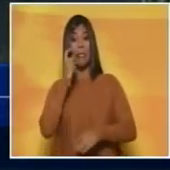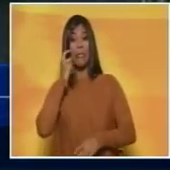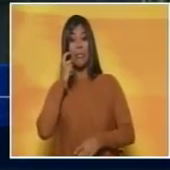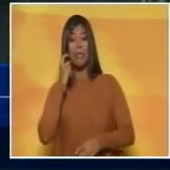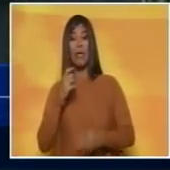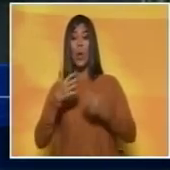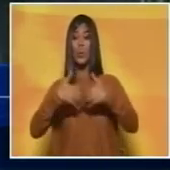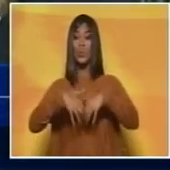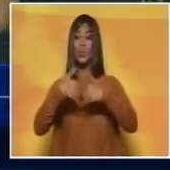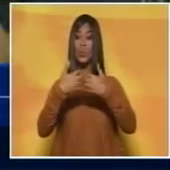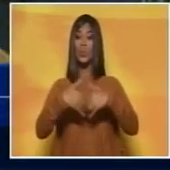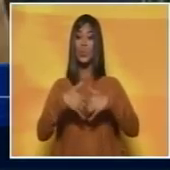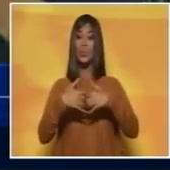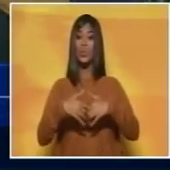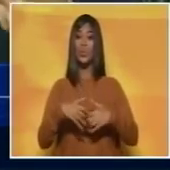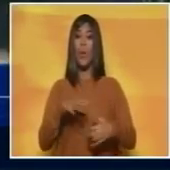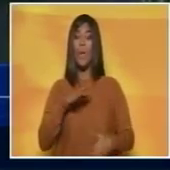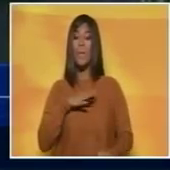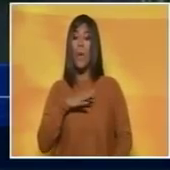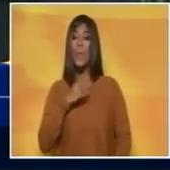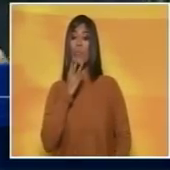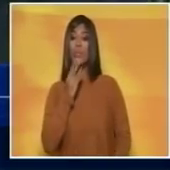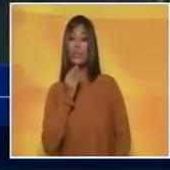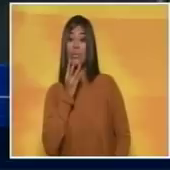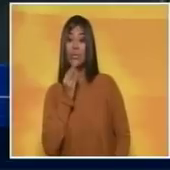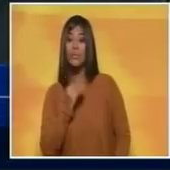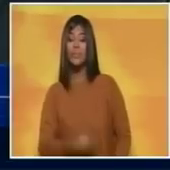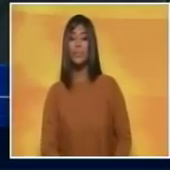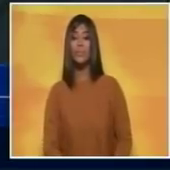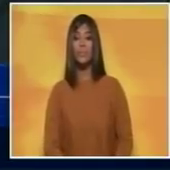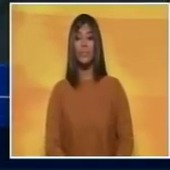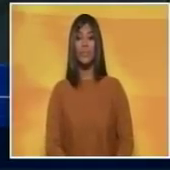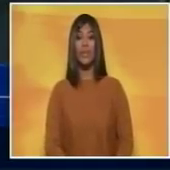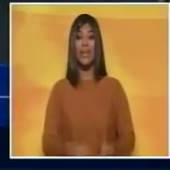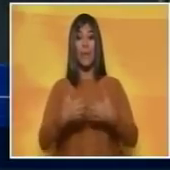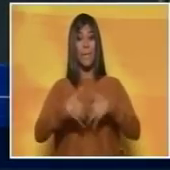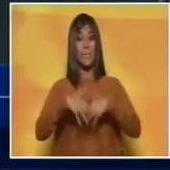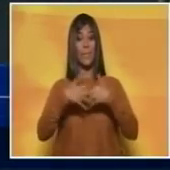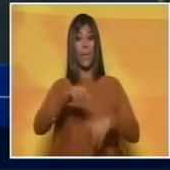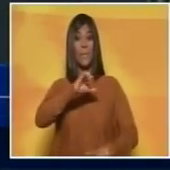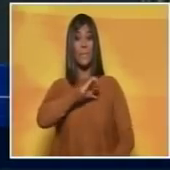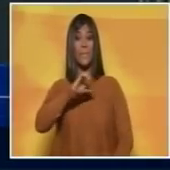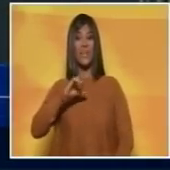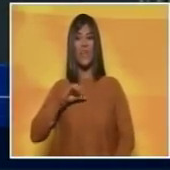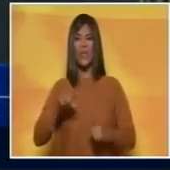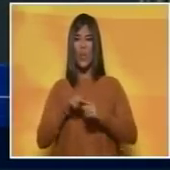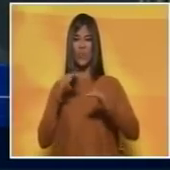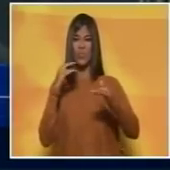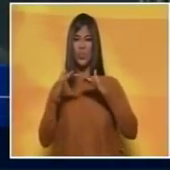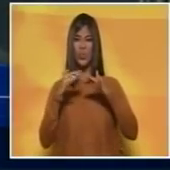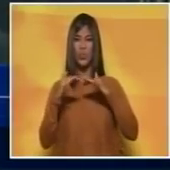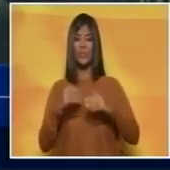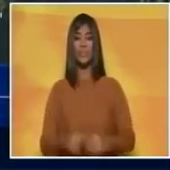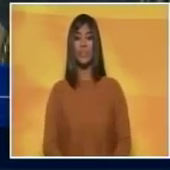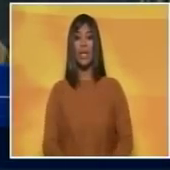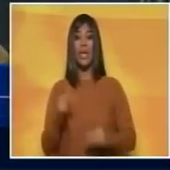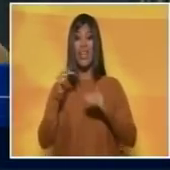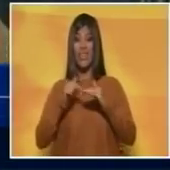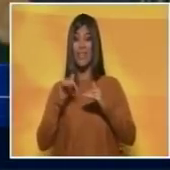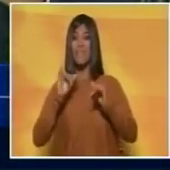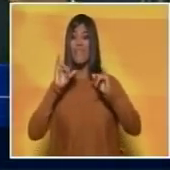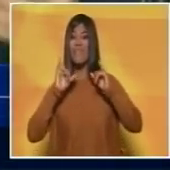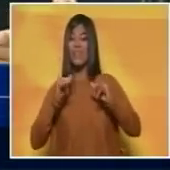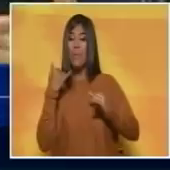una empresa inglesa-israelí, que es una empresa privada de guerra. Es decir, ellos tienen